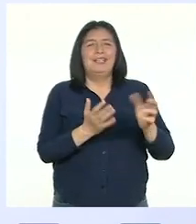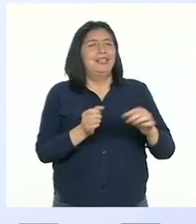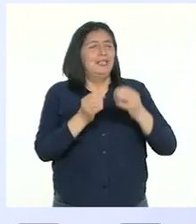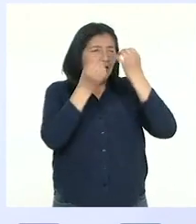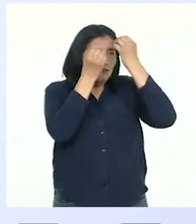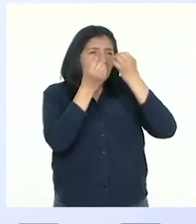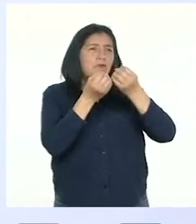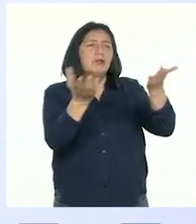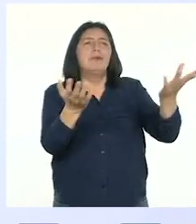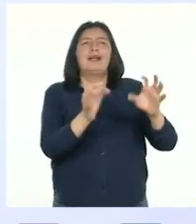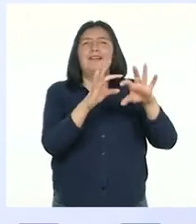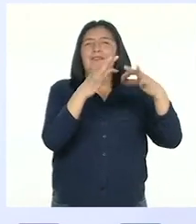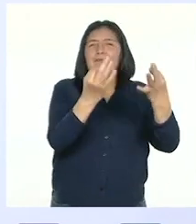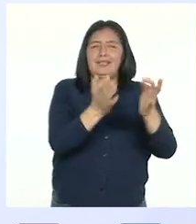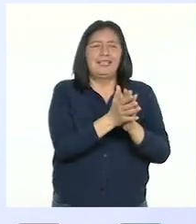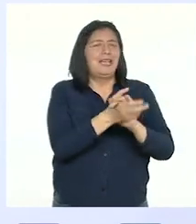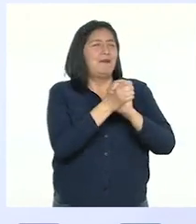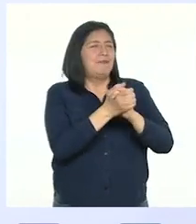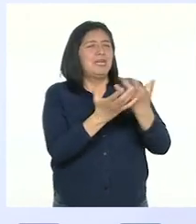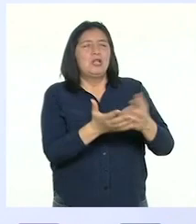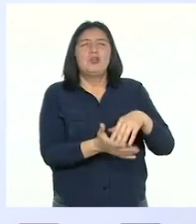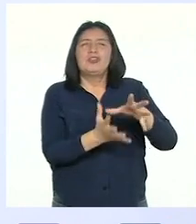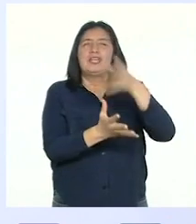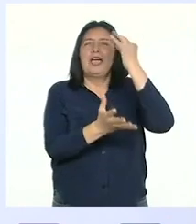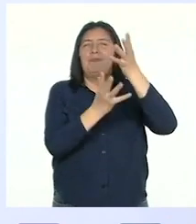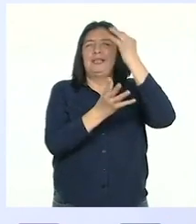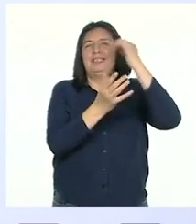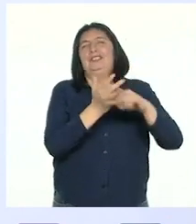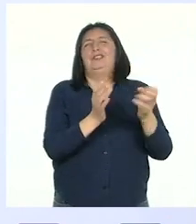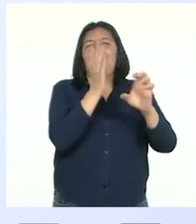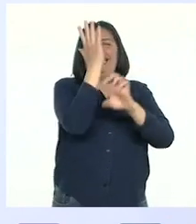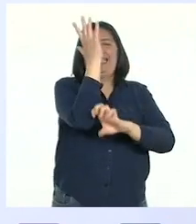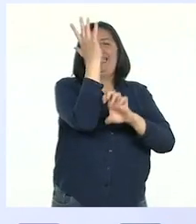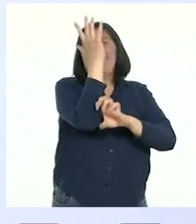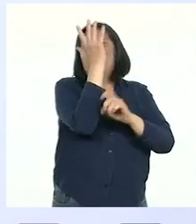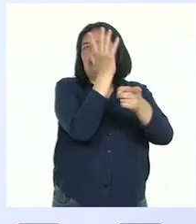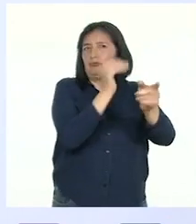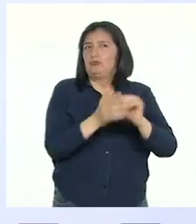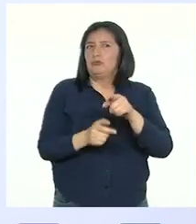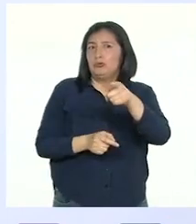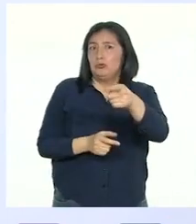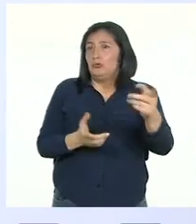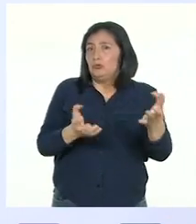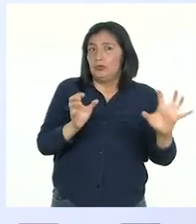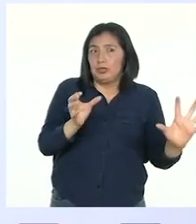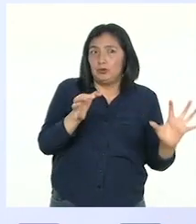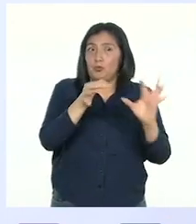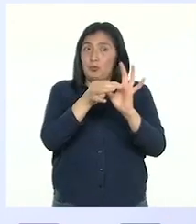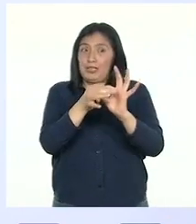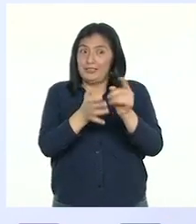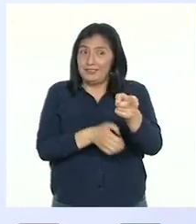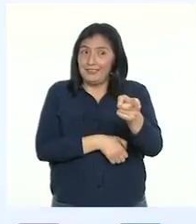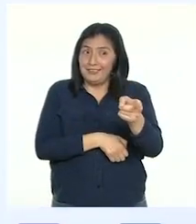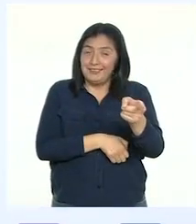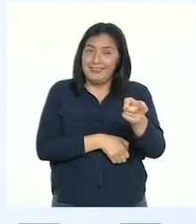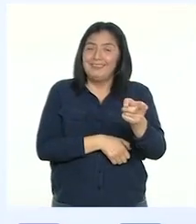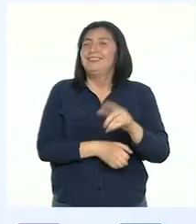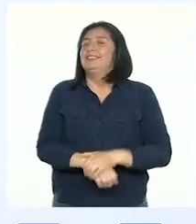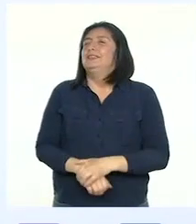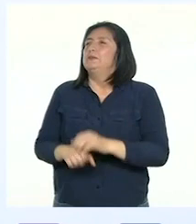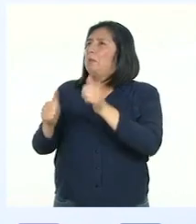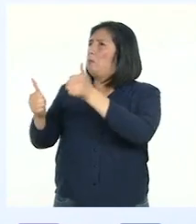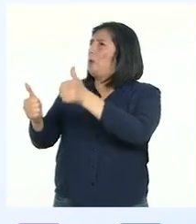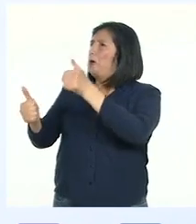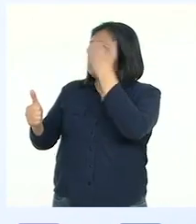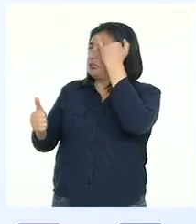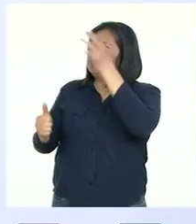a conocer a sus familiares y amigos todo lo que aprenden sobre las estaciones. ¿Se animan a sumarse a esta aventura?